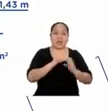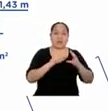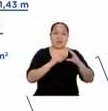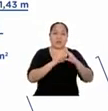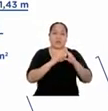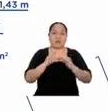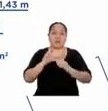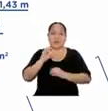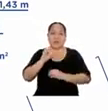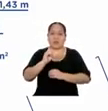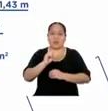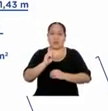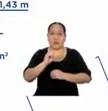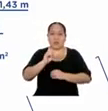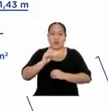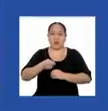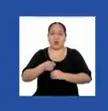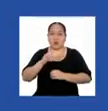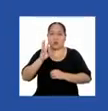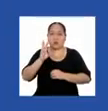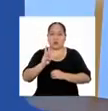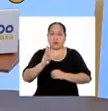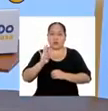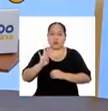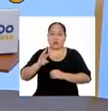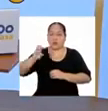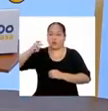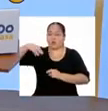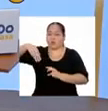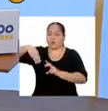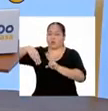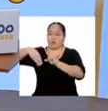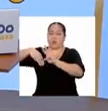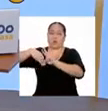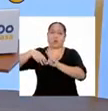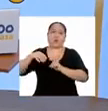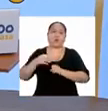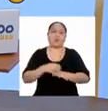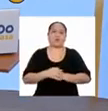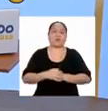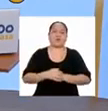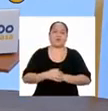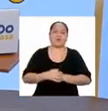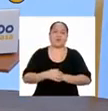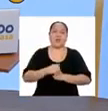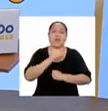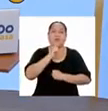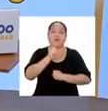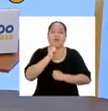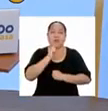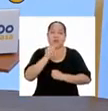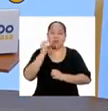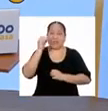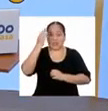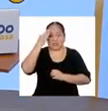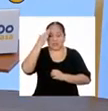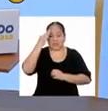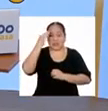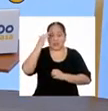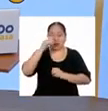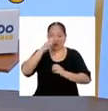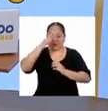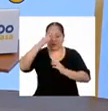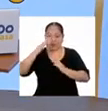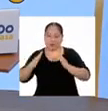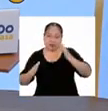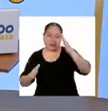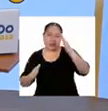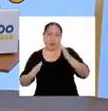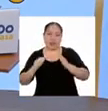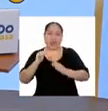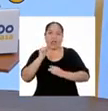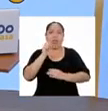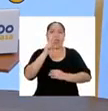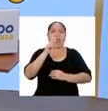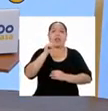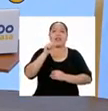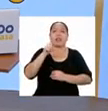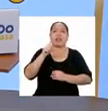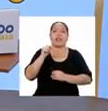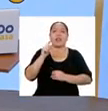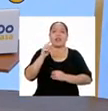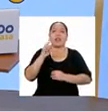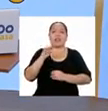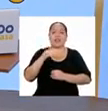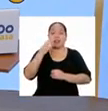metros cuadrados como área del triángulo. Ahora ya solo nos falta calcular el área lateral. Al fin voy a